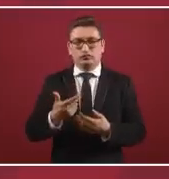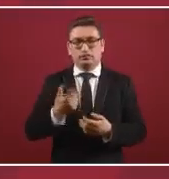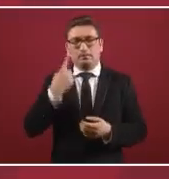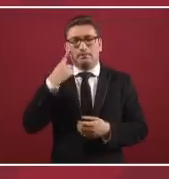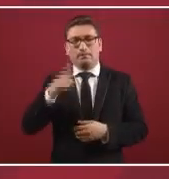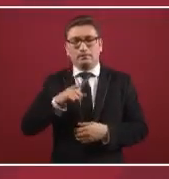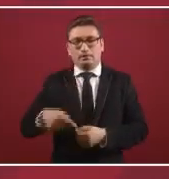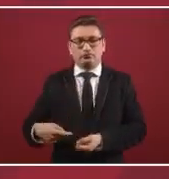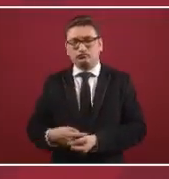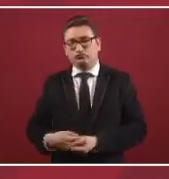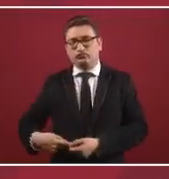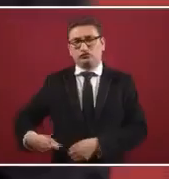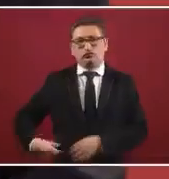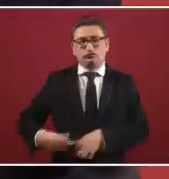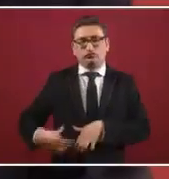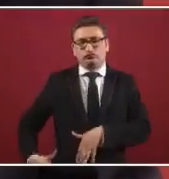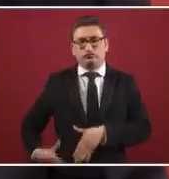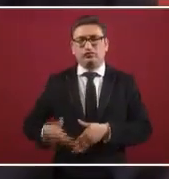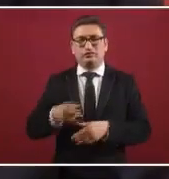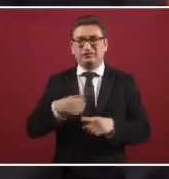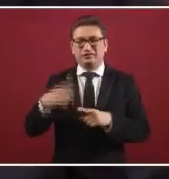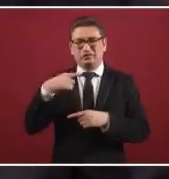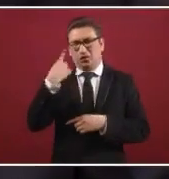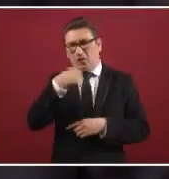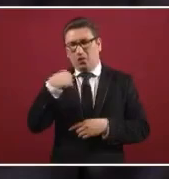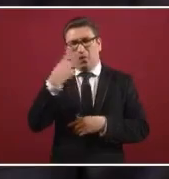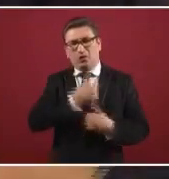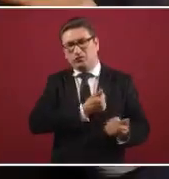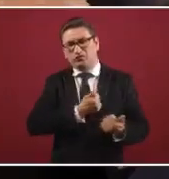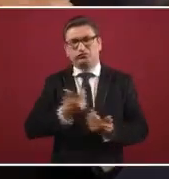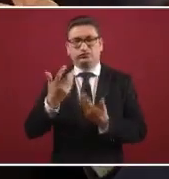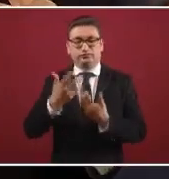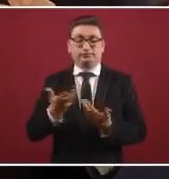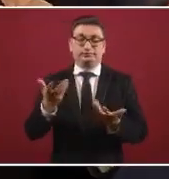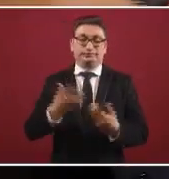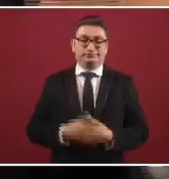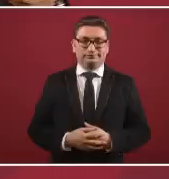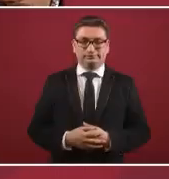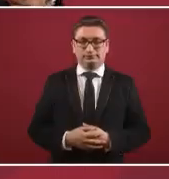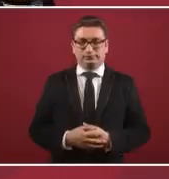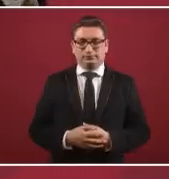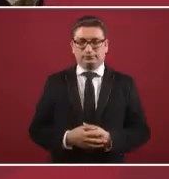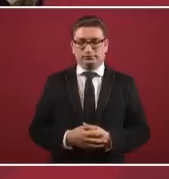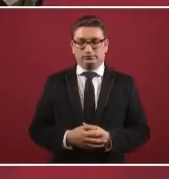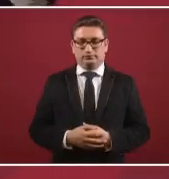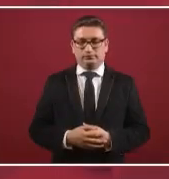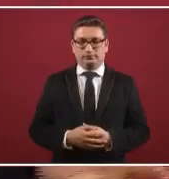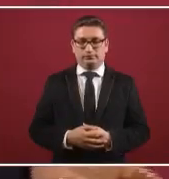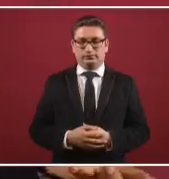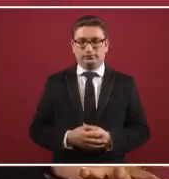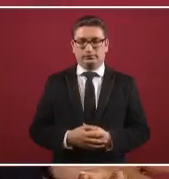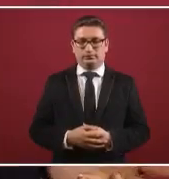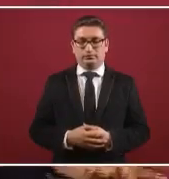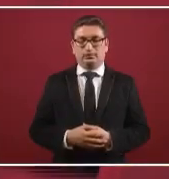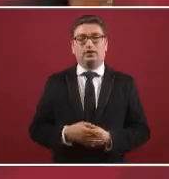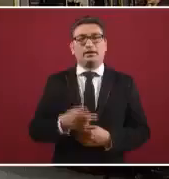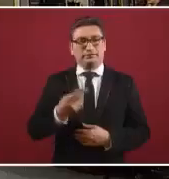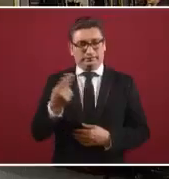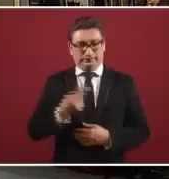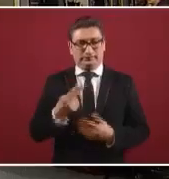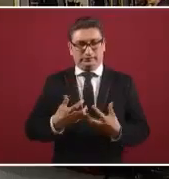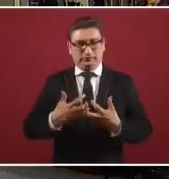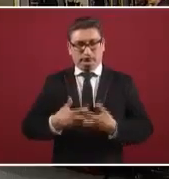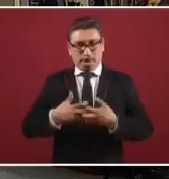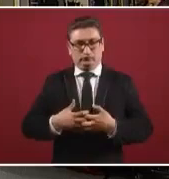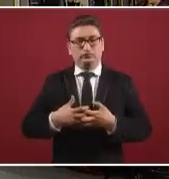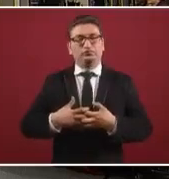hemodiálisis son también de horas. Bueno, les hablo de que se tenga el aparato, de